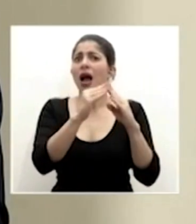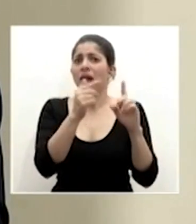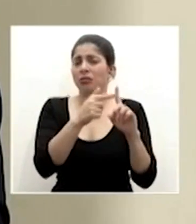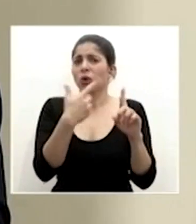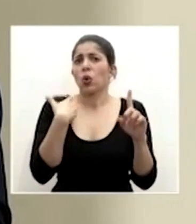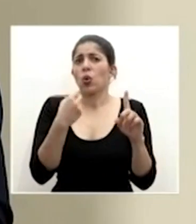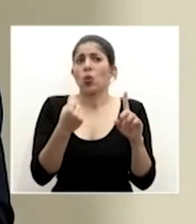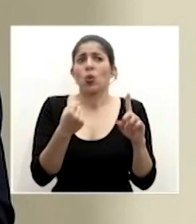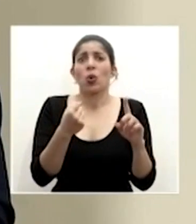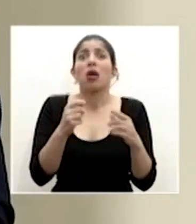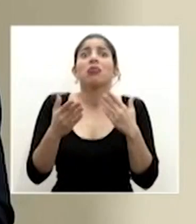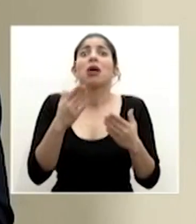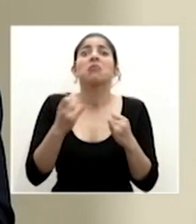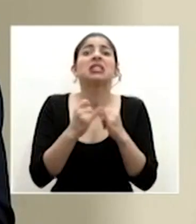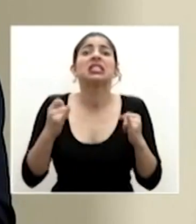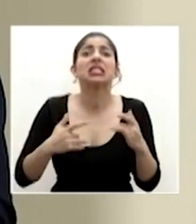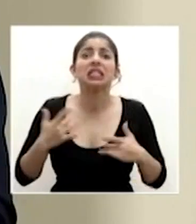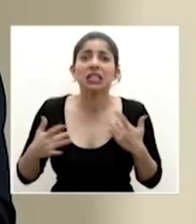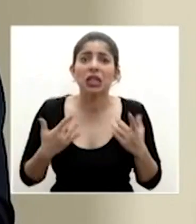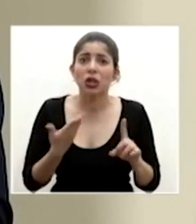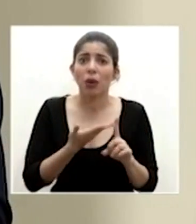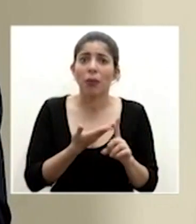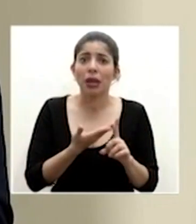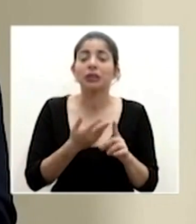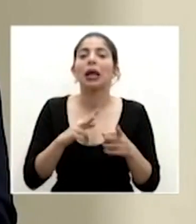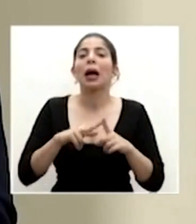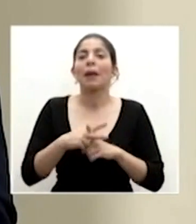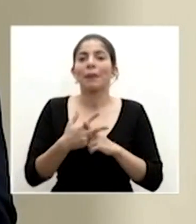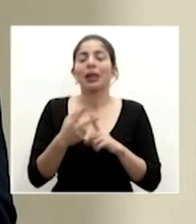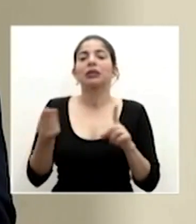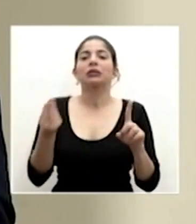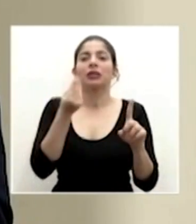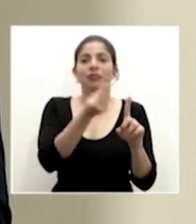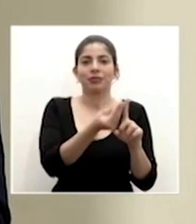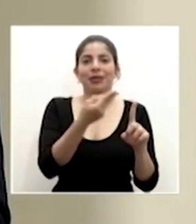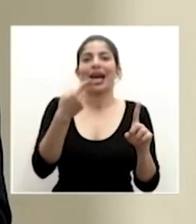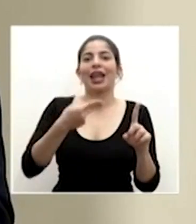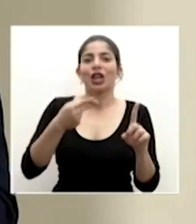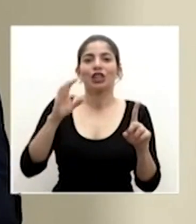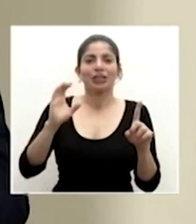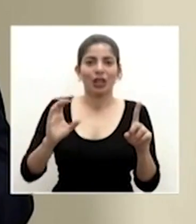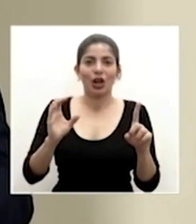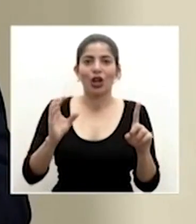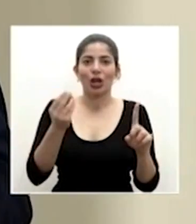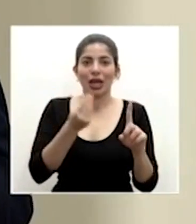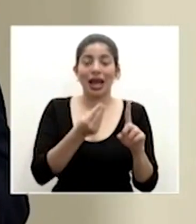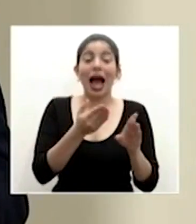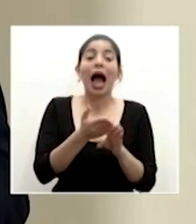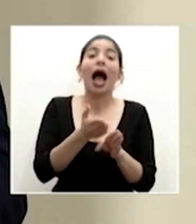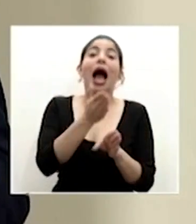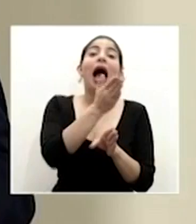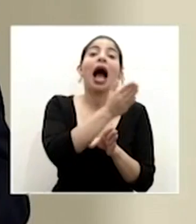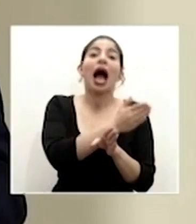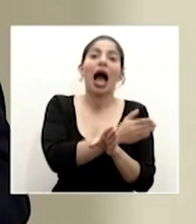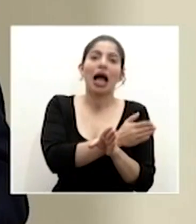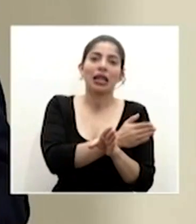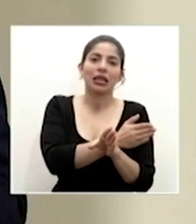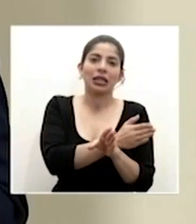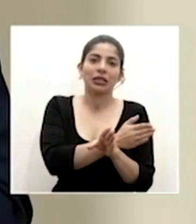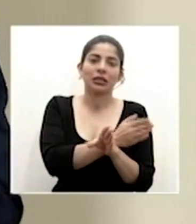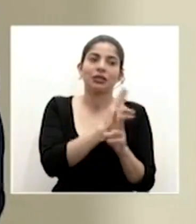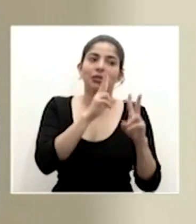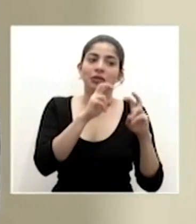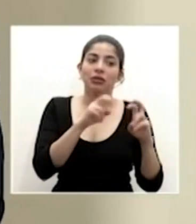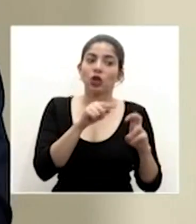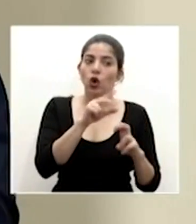puede ser hasta asintomático y comienza a tomar la hidroxicloroquina previo un filtro primero